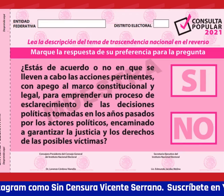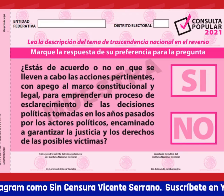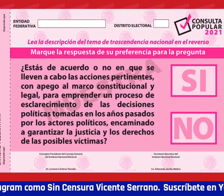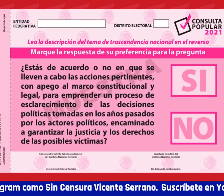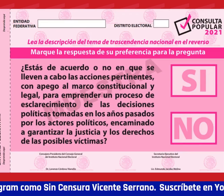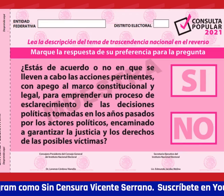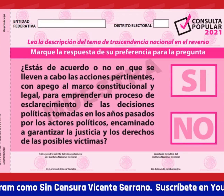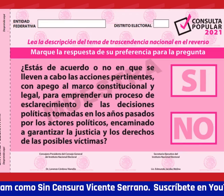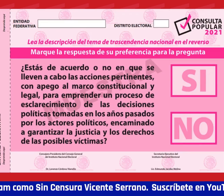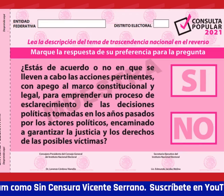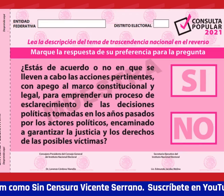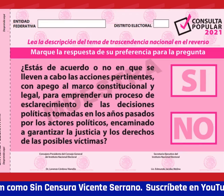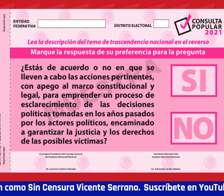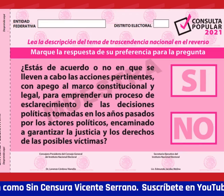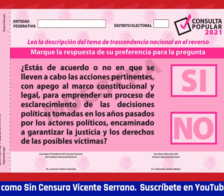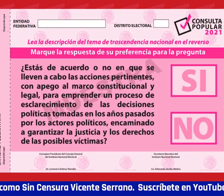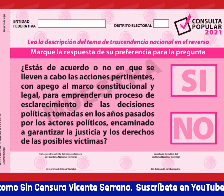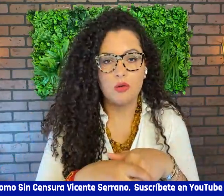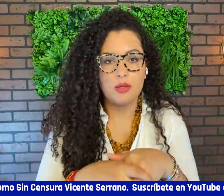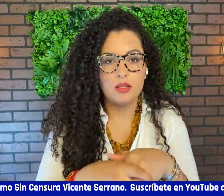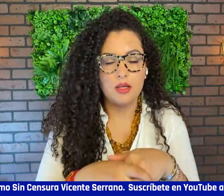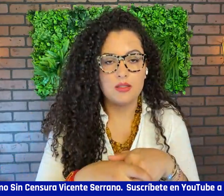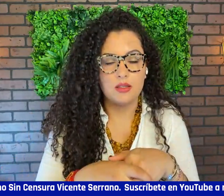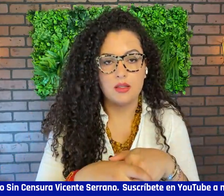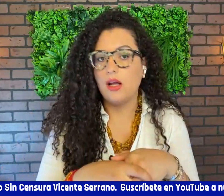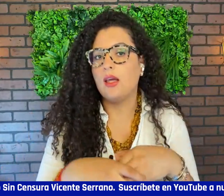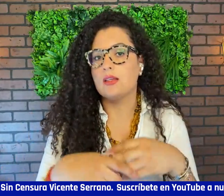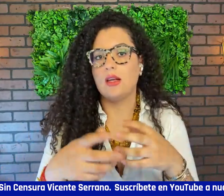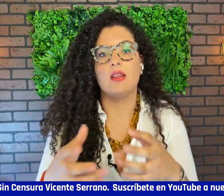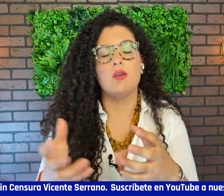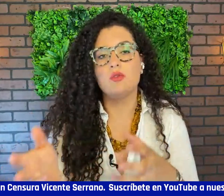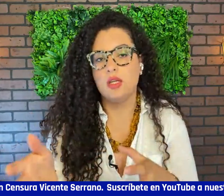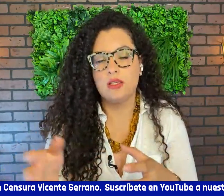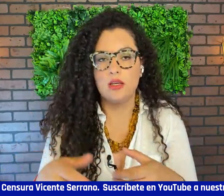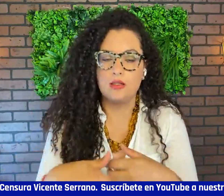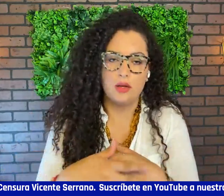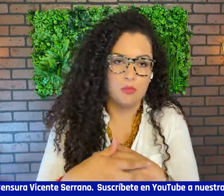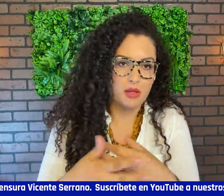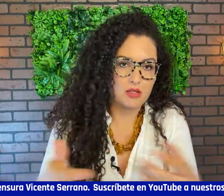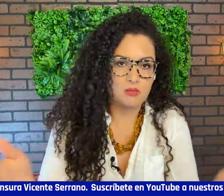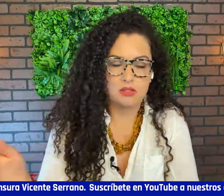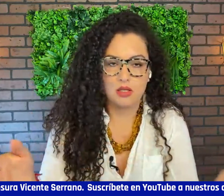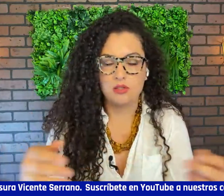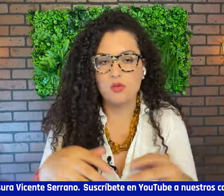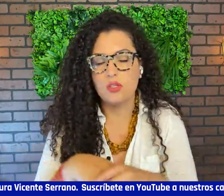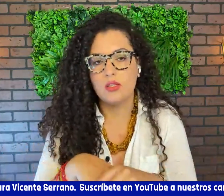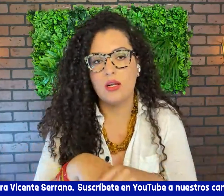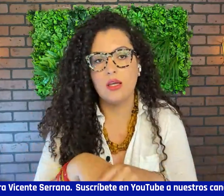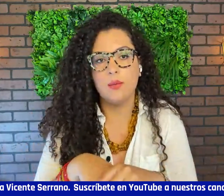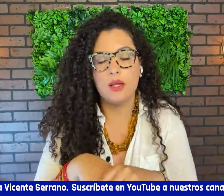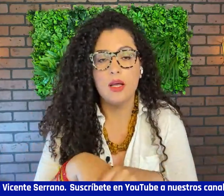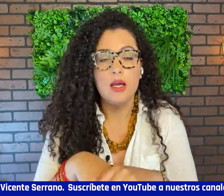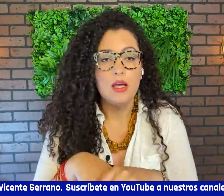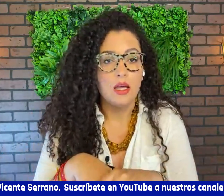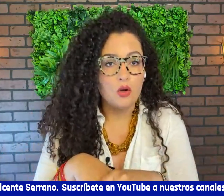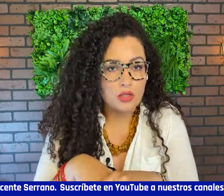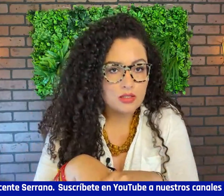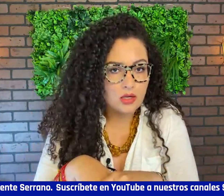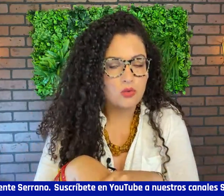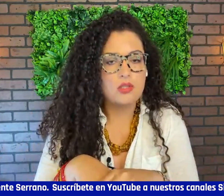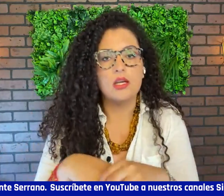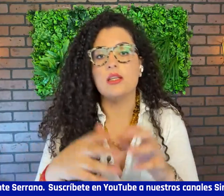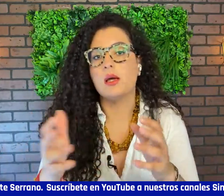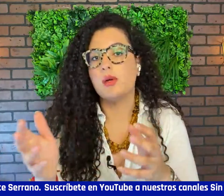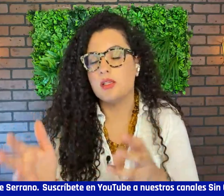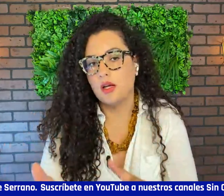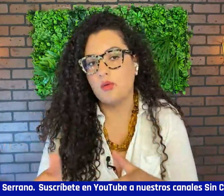y en cuanto se destapen estas porquerías, eventualmente se tendrán que hacer denuncias, las carpetas de investigación se tendrán que abrir y lo que